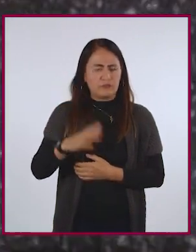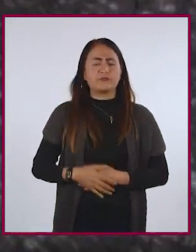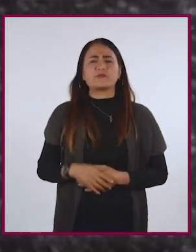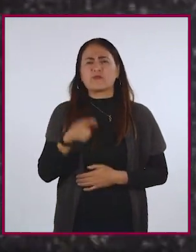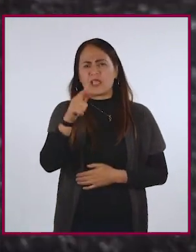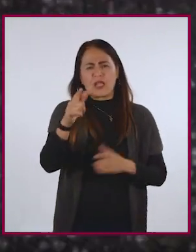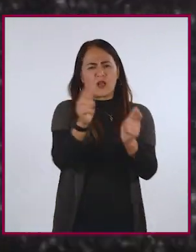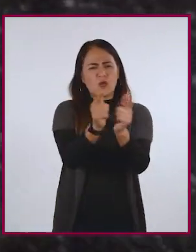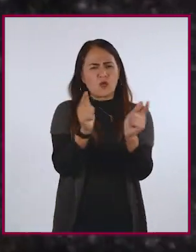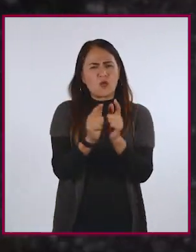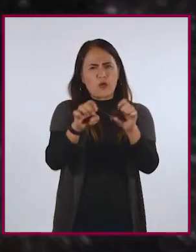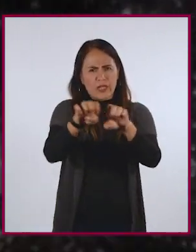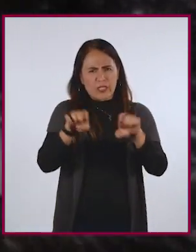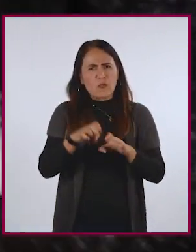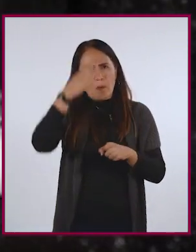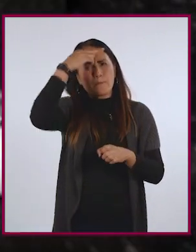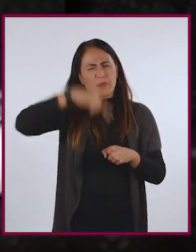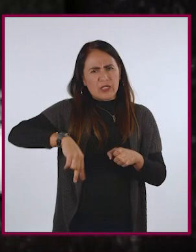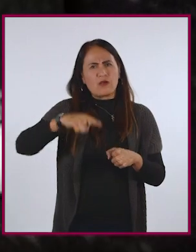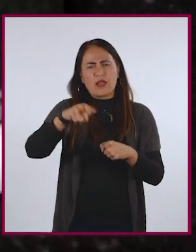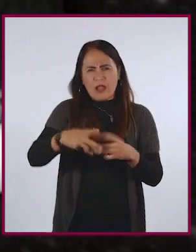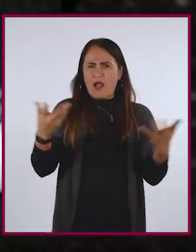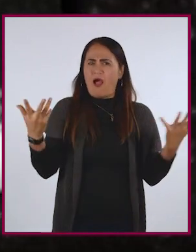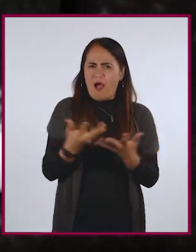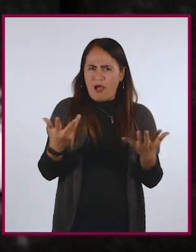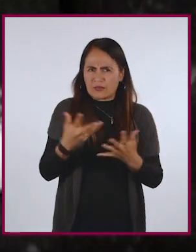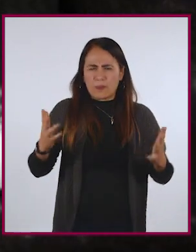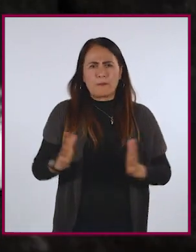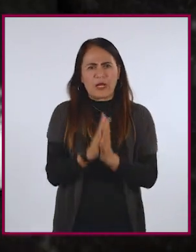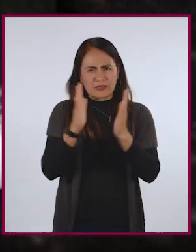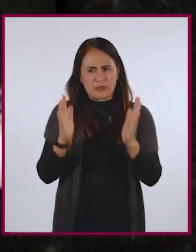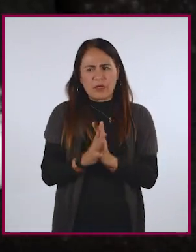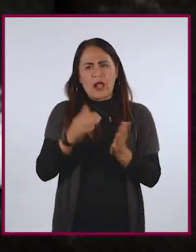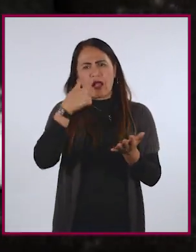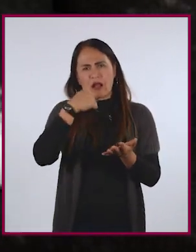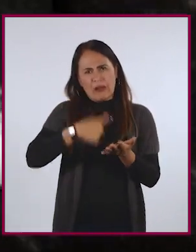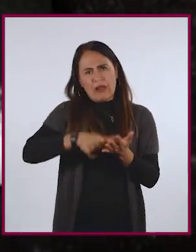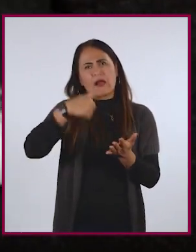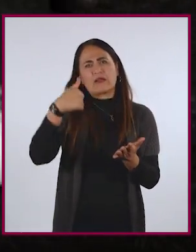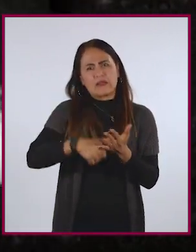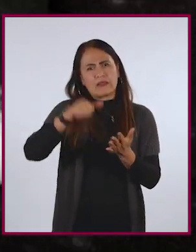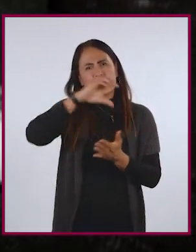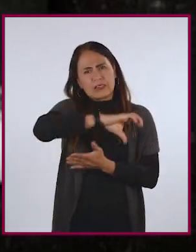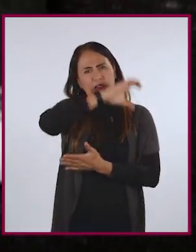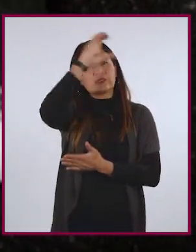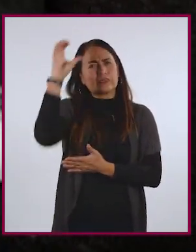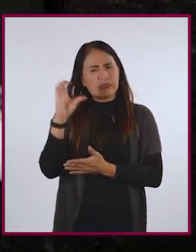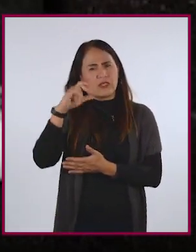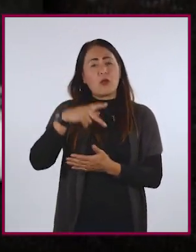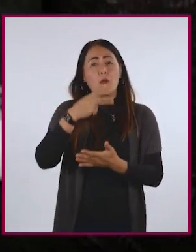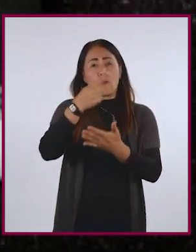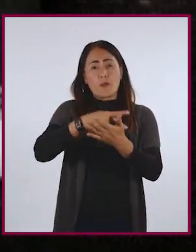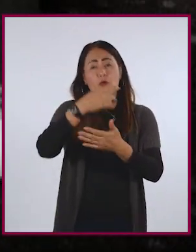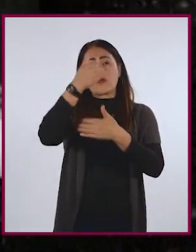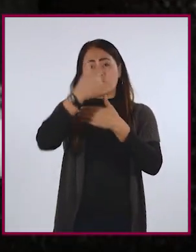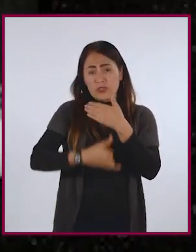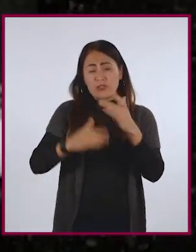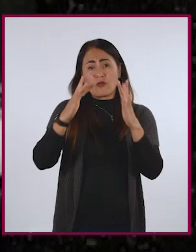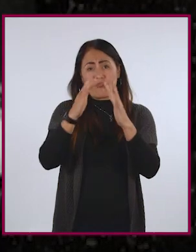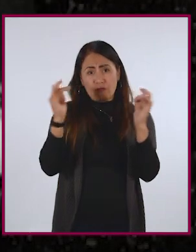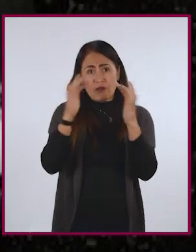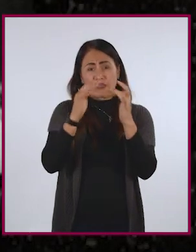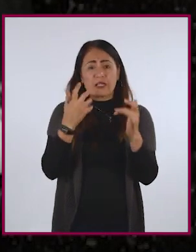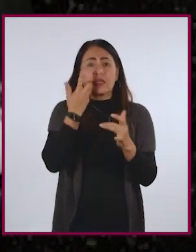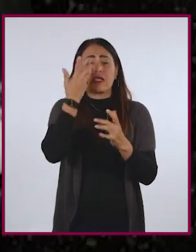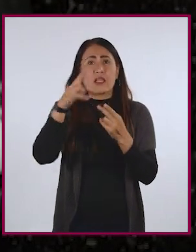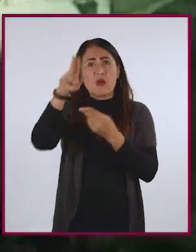Gallo fue parte del equipo mexicano que participó en la elaboración de la Carta del Cielo, el proyecto francés que pretendía